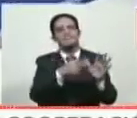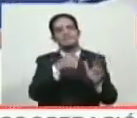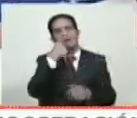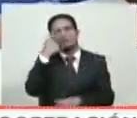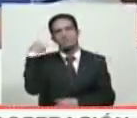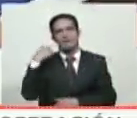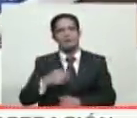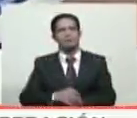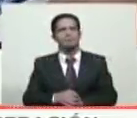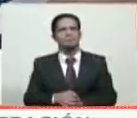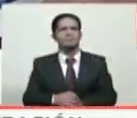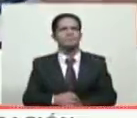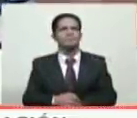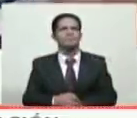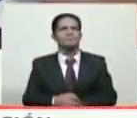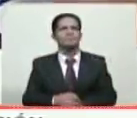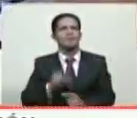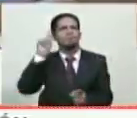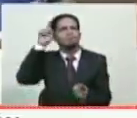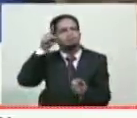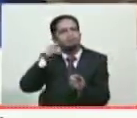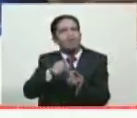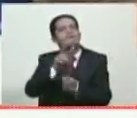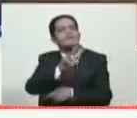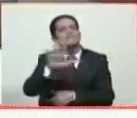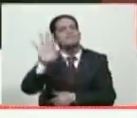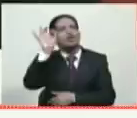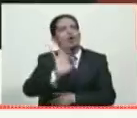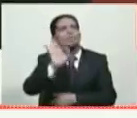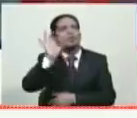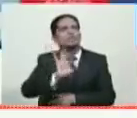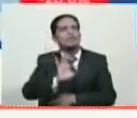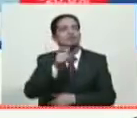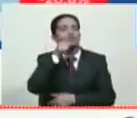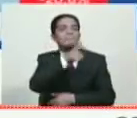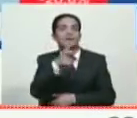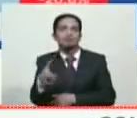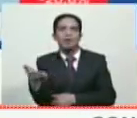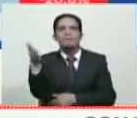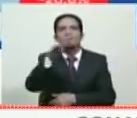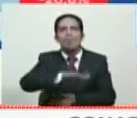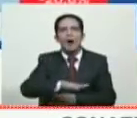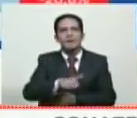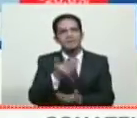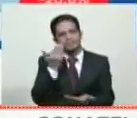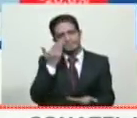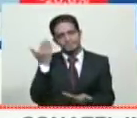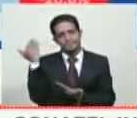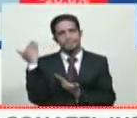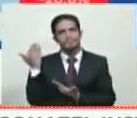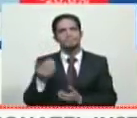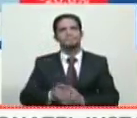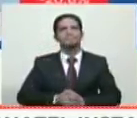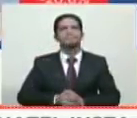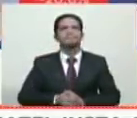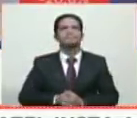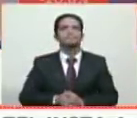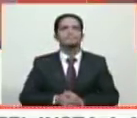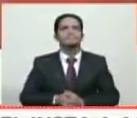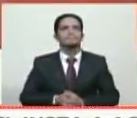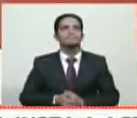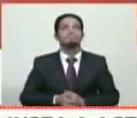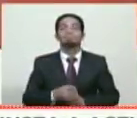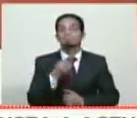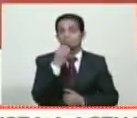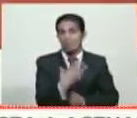fallecidos y tuvimos una disminución de 25% de fallecidos por accidentes de tránsito. Es una